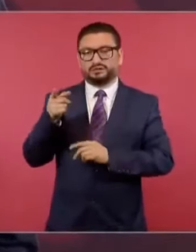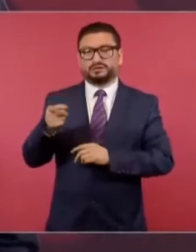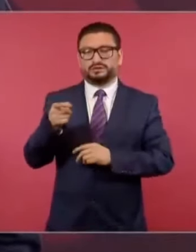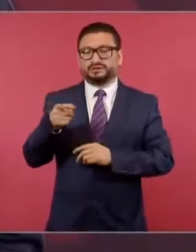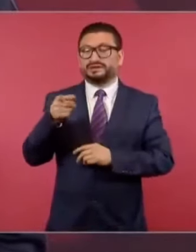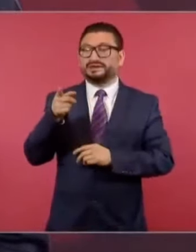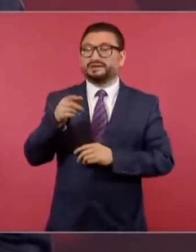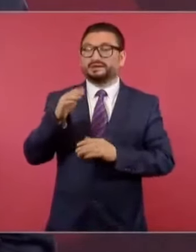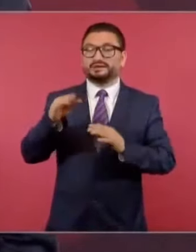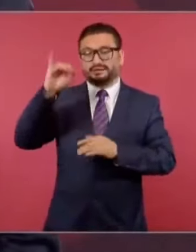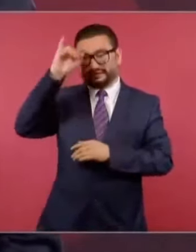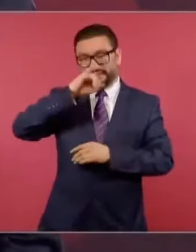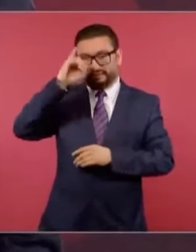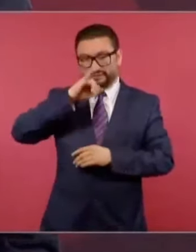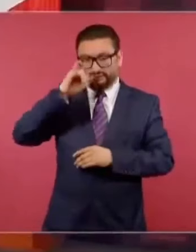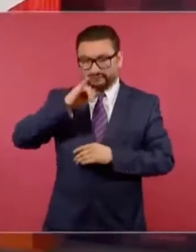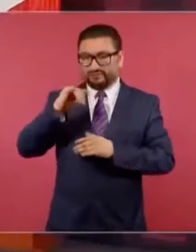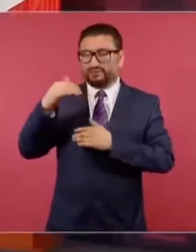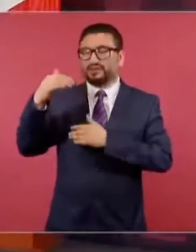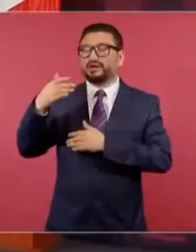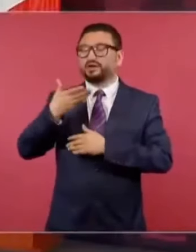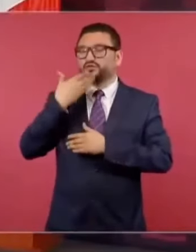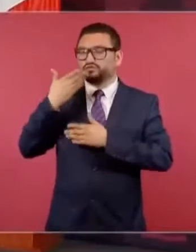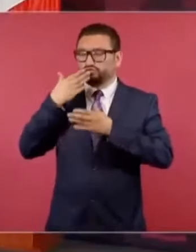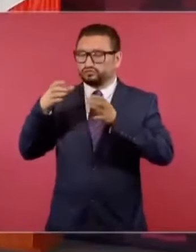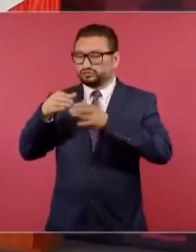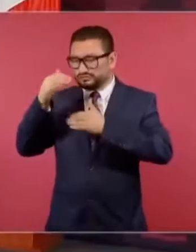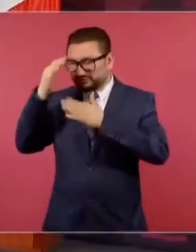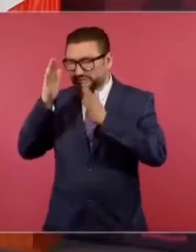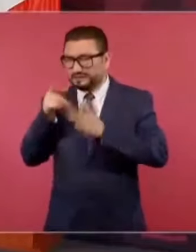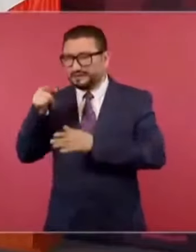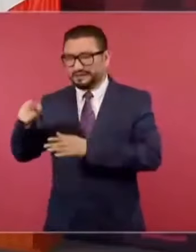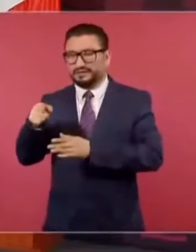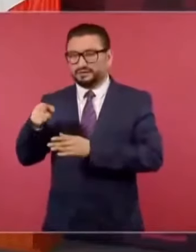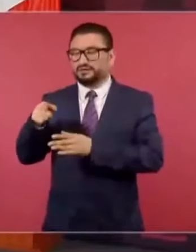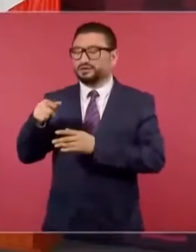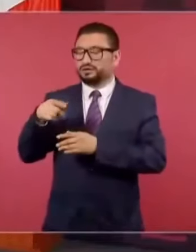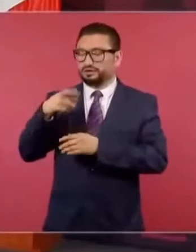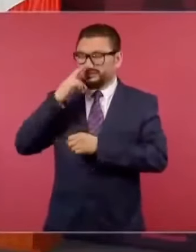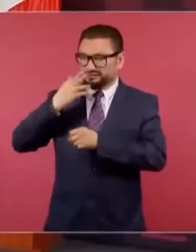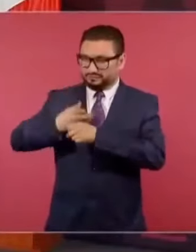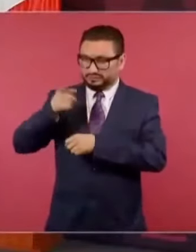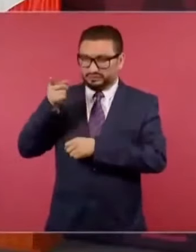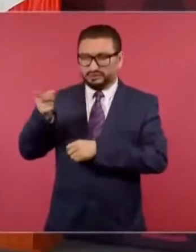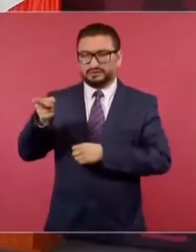jefe de las fuerzas conservadoras encargado del operativo